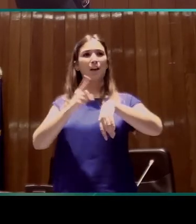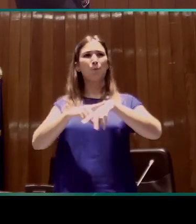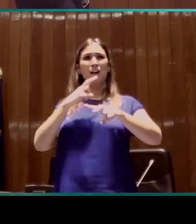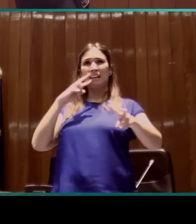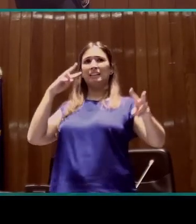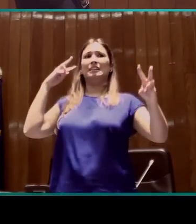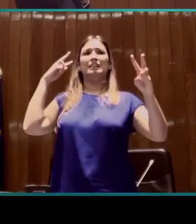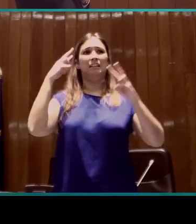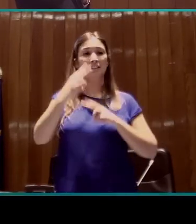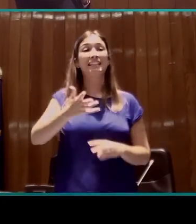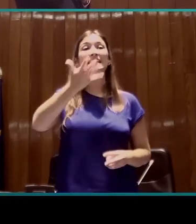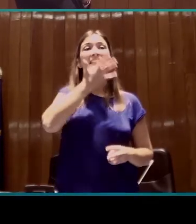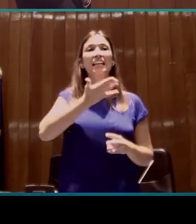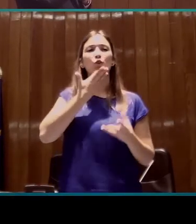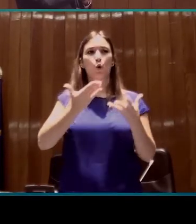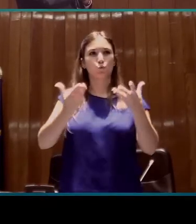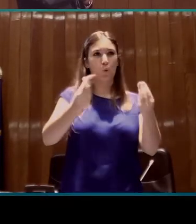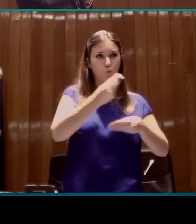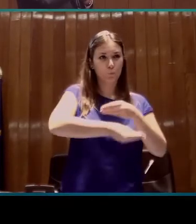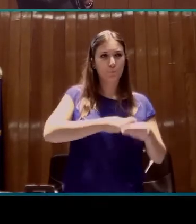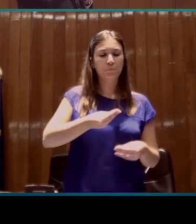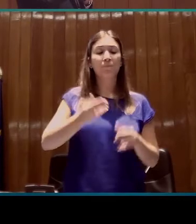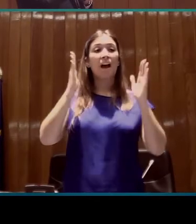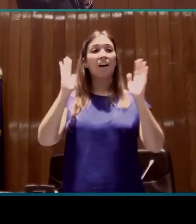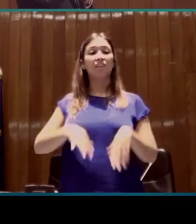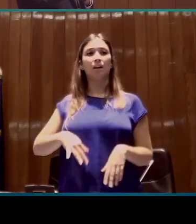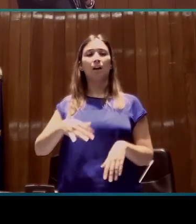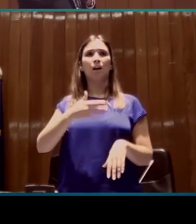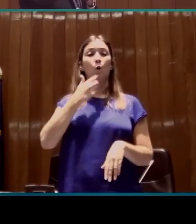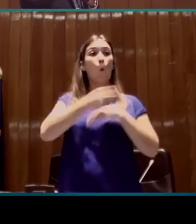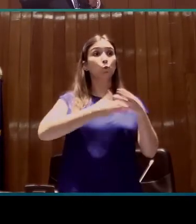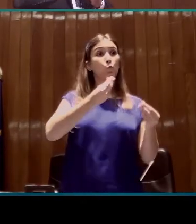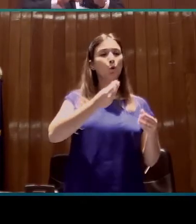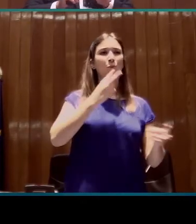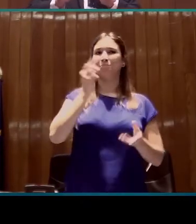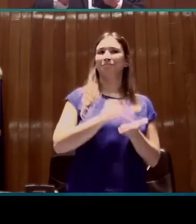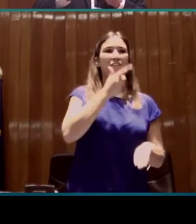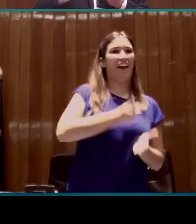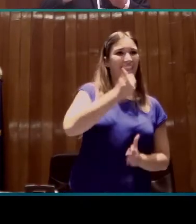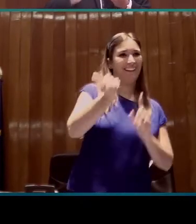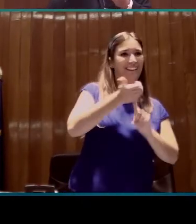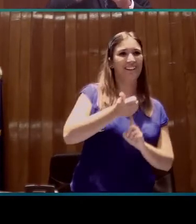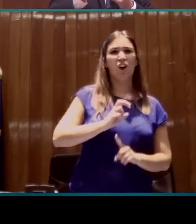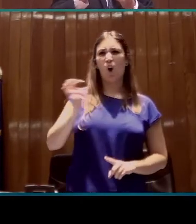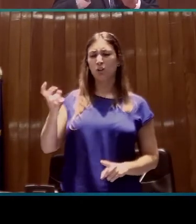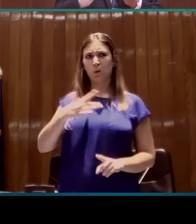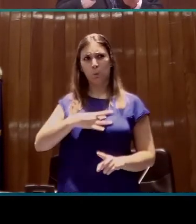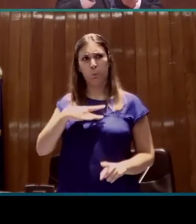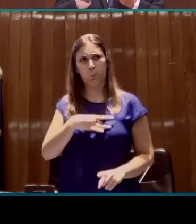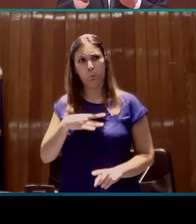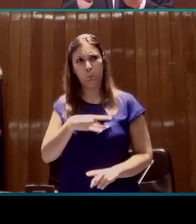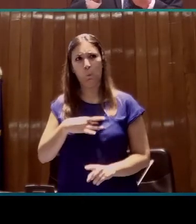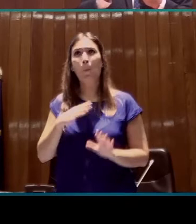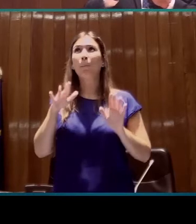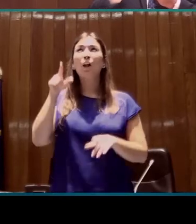los signos de alta frecuencia se respondían más rápidamente que los signos de baja frecuencia, pero aquí encontramos